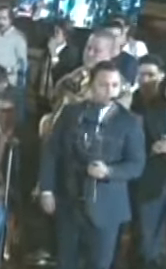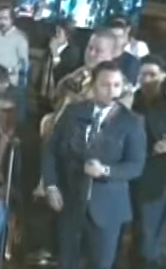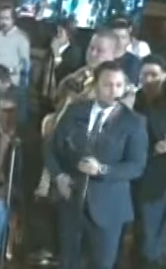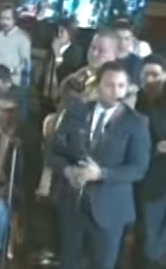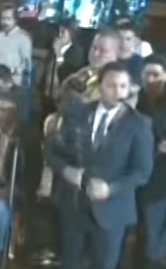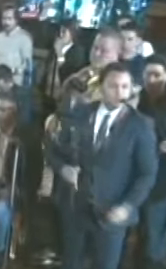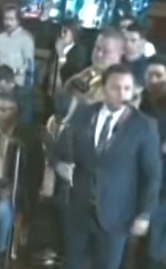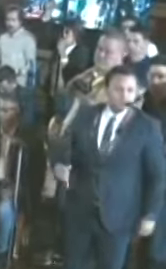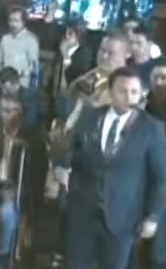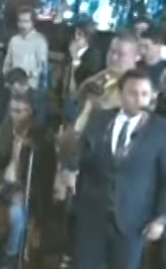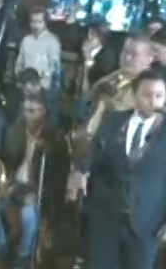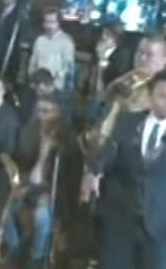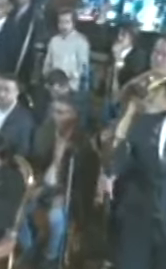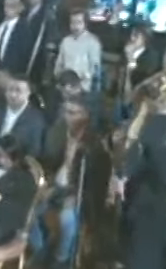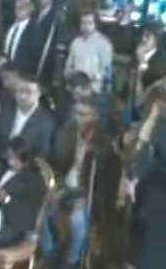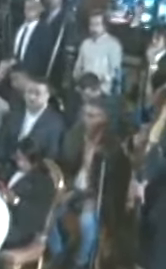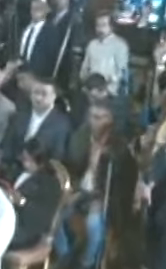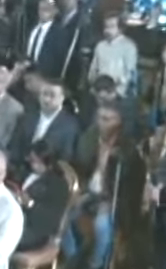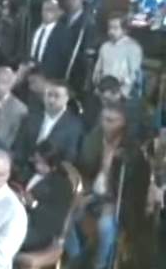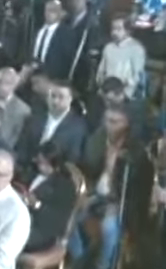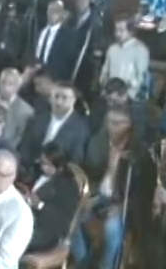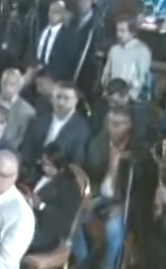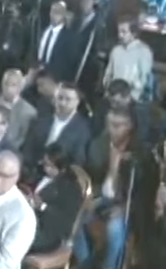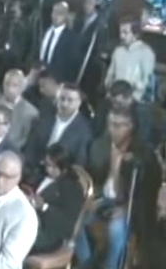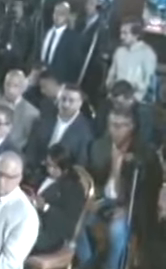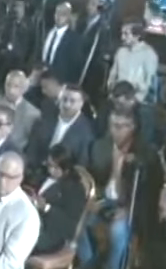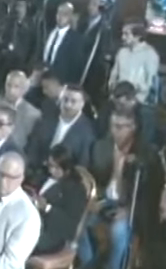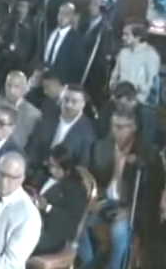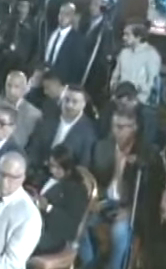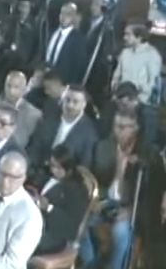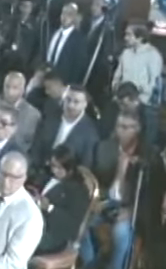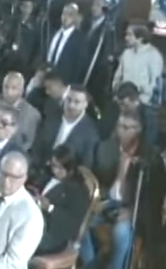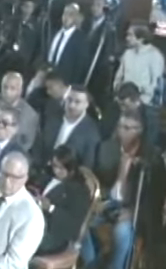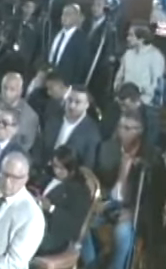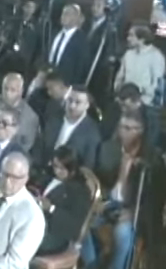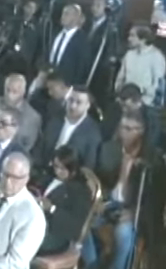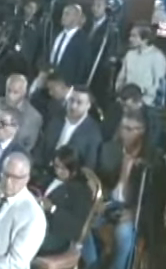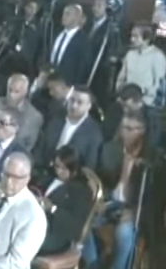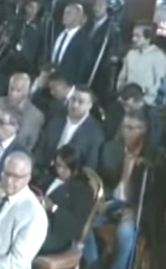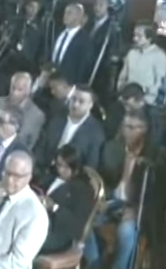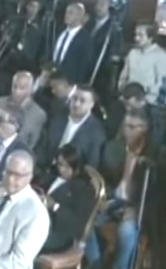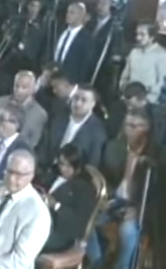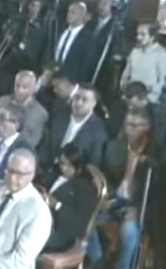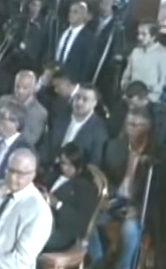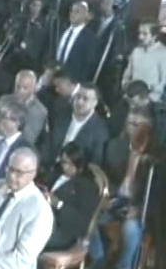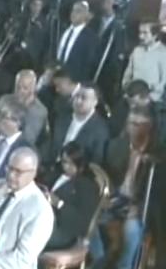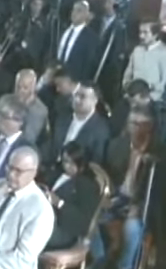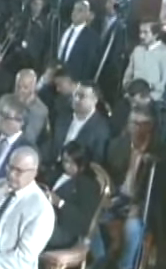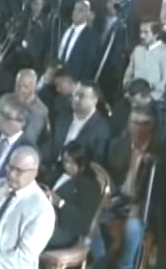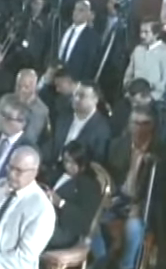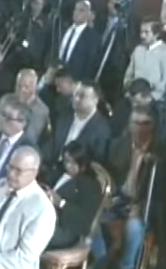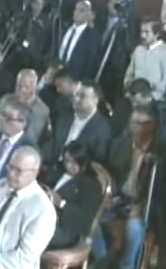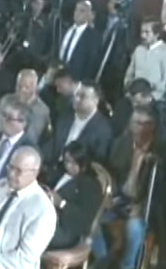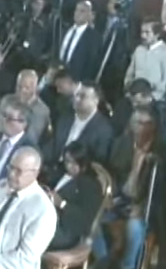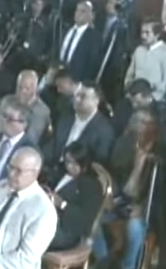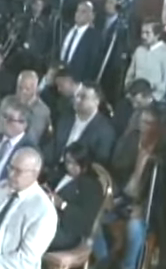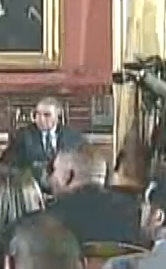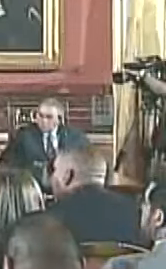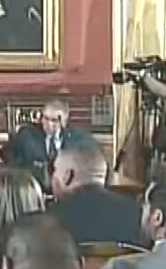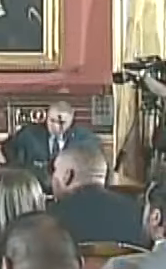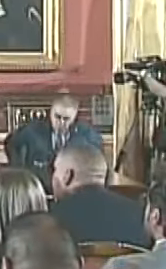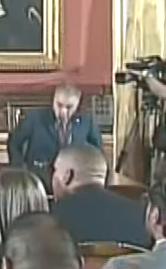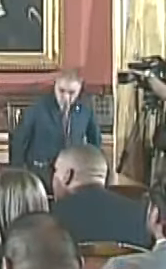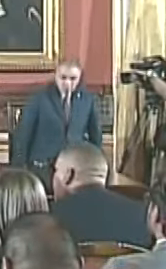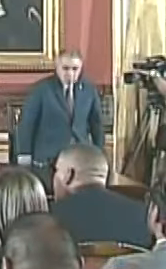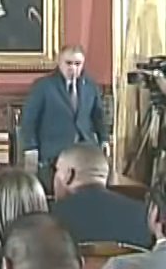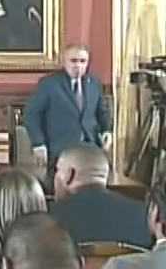también firman el acta. Primer vicepresidente de la Comisión Especial del Diálogo, diputado Luis Eduardo